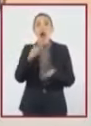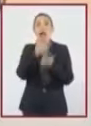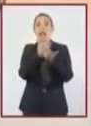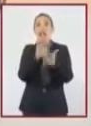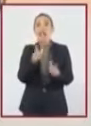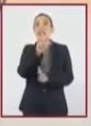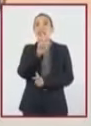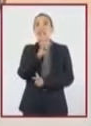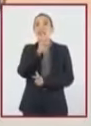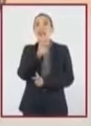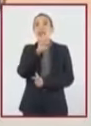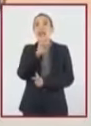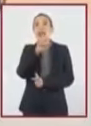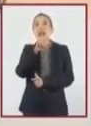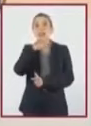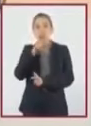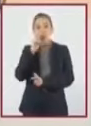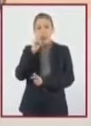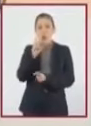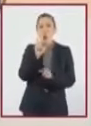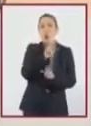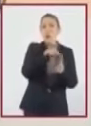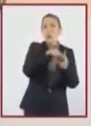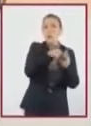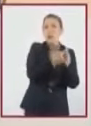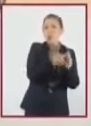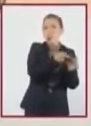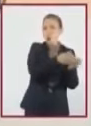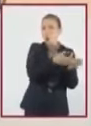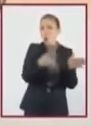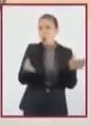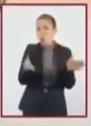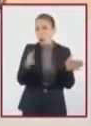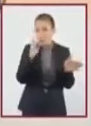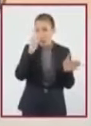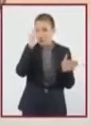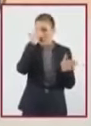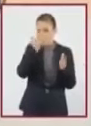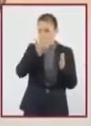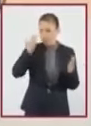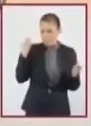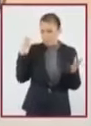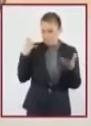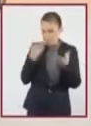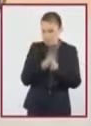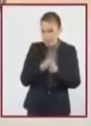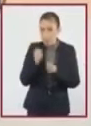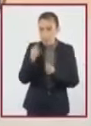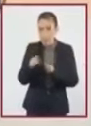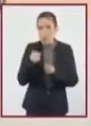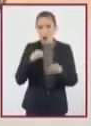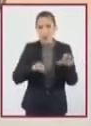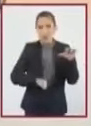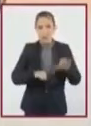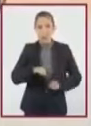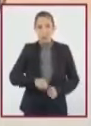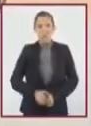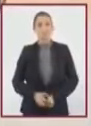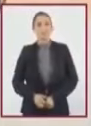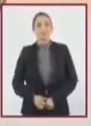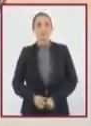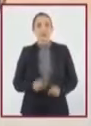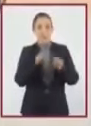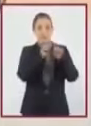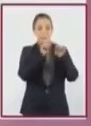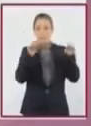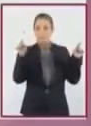liberalismo. ¿Identificaron cuándo y dónde surgió? Repasémoslo, juntos con la siguiente actividad. En